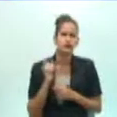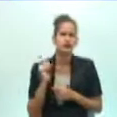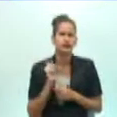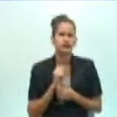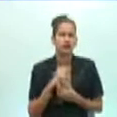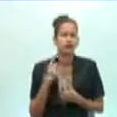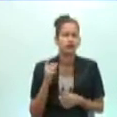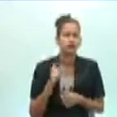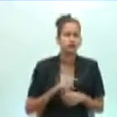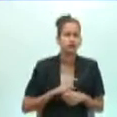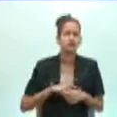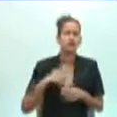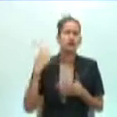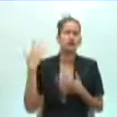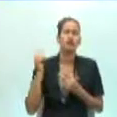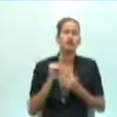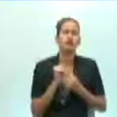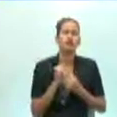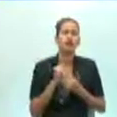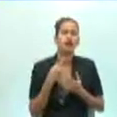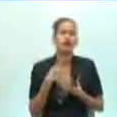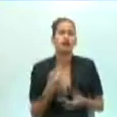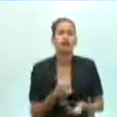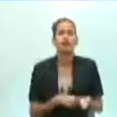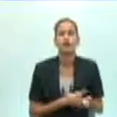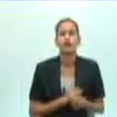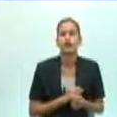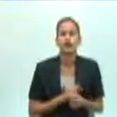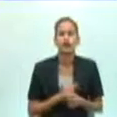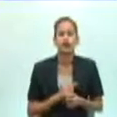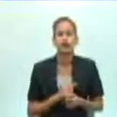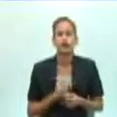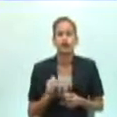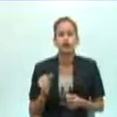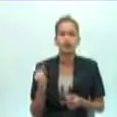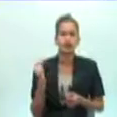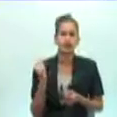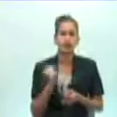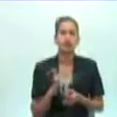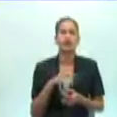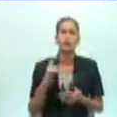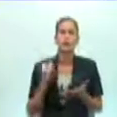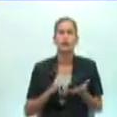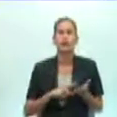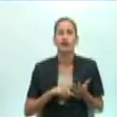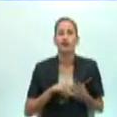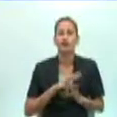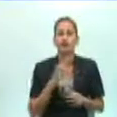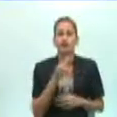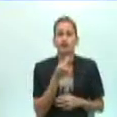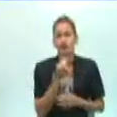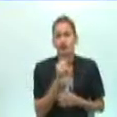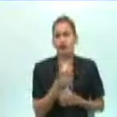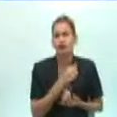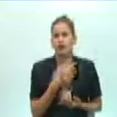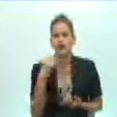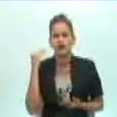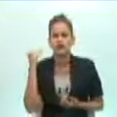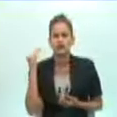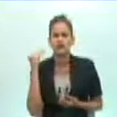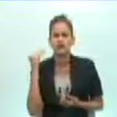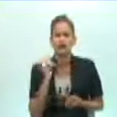bárbara costumbre de matar a los padres cuando llegaban a viejos, porque los consideraban como un estorbo, costumbre